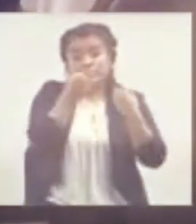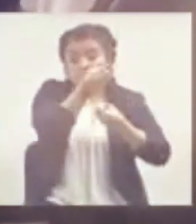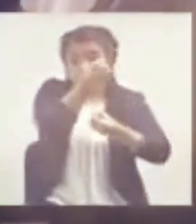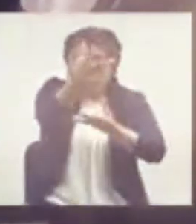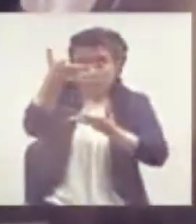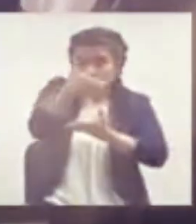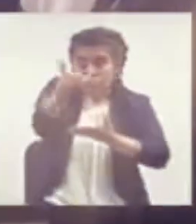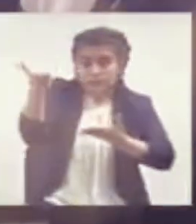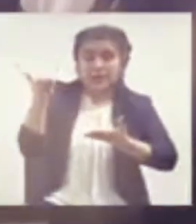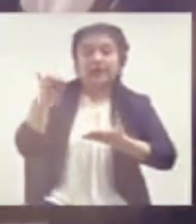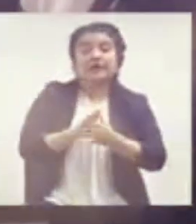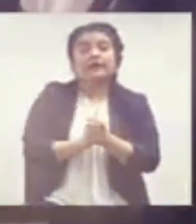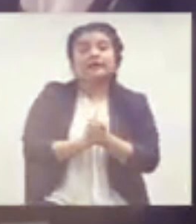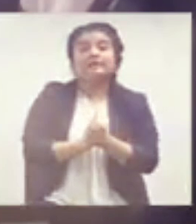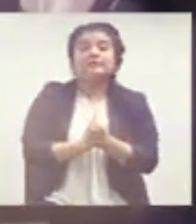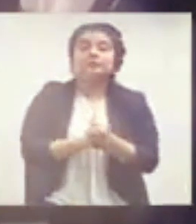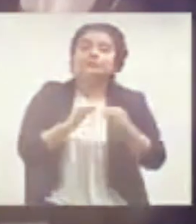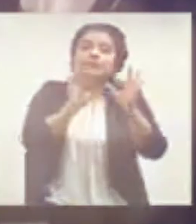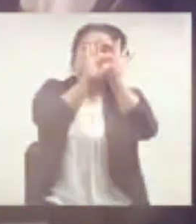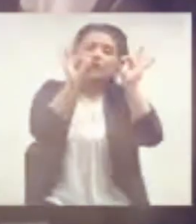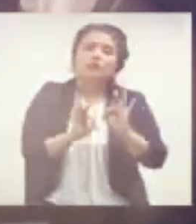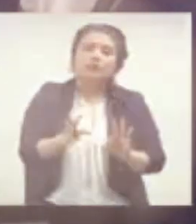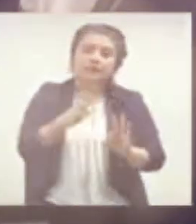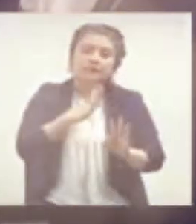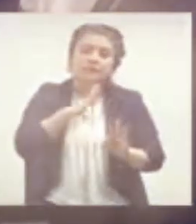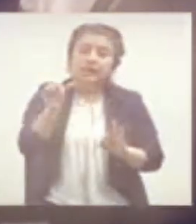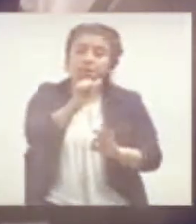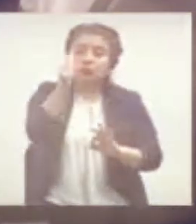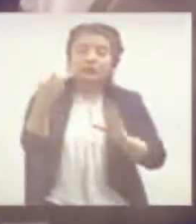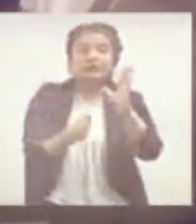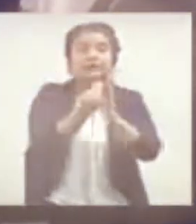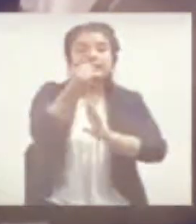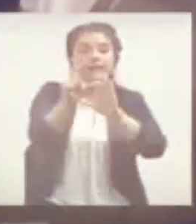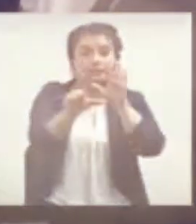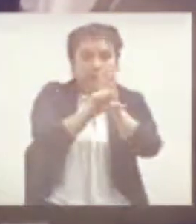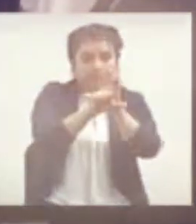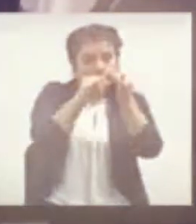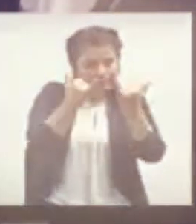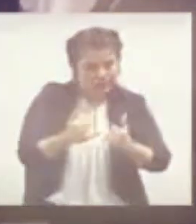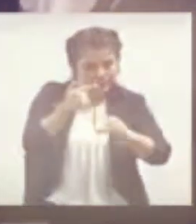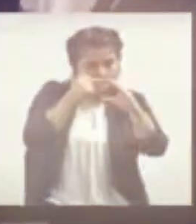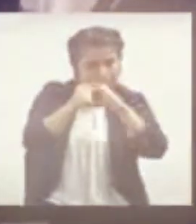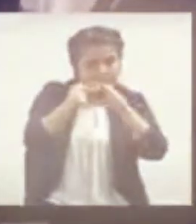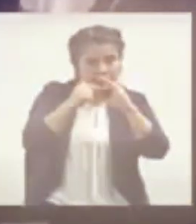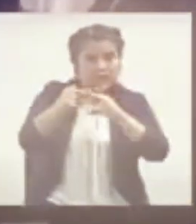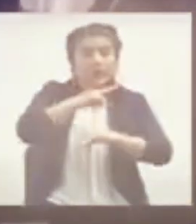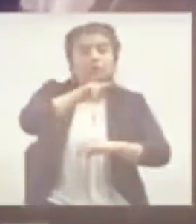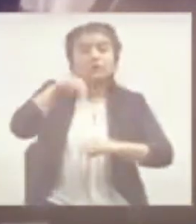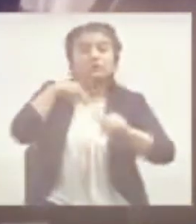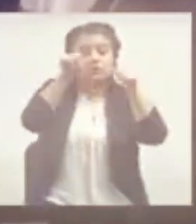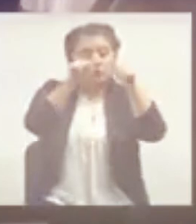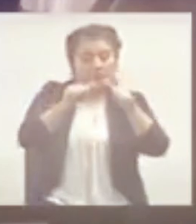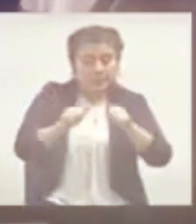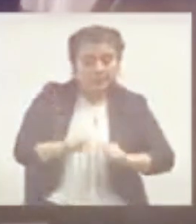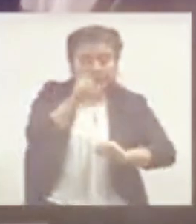los integrantes de la comisión el estatus en que se encuentran las otras iniciativas que fueron trasladadas para nuestro análisis, y también